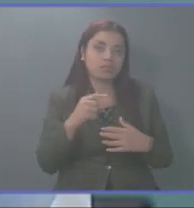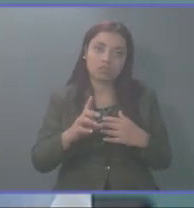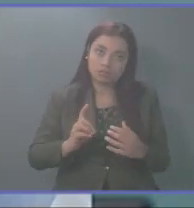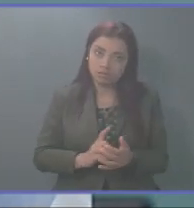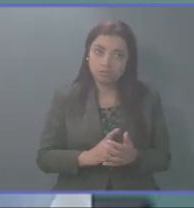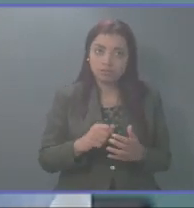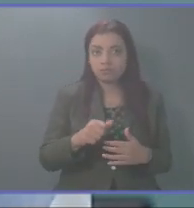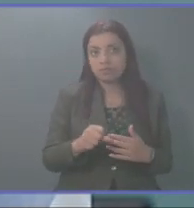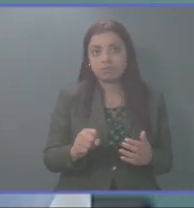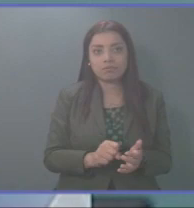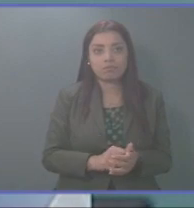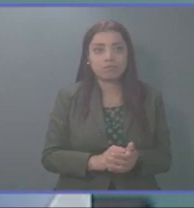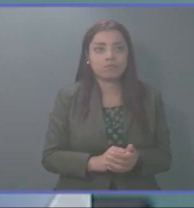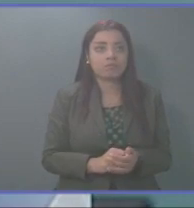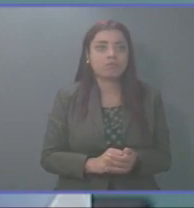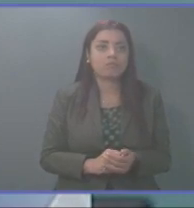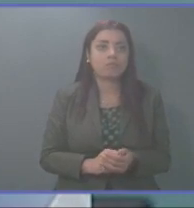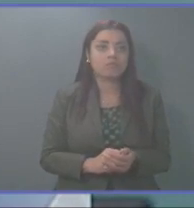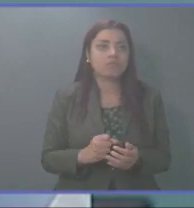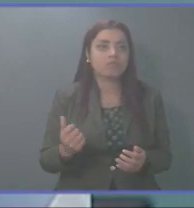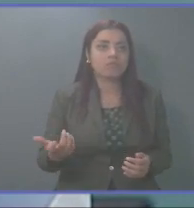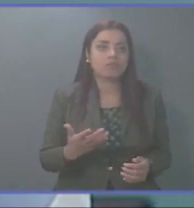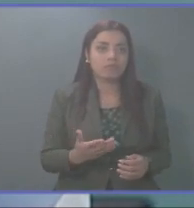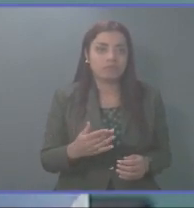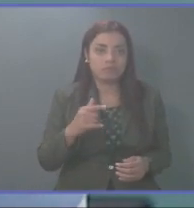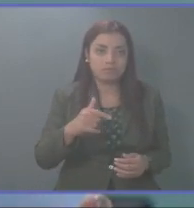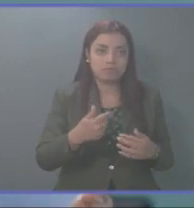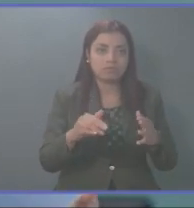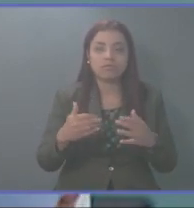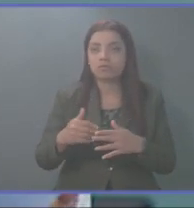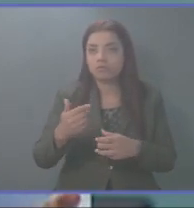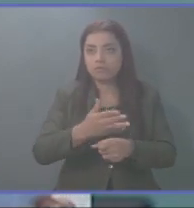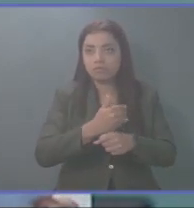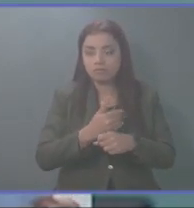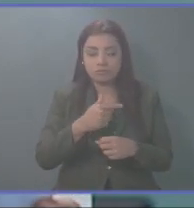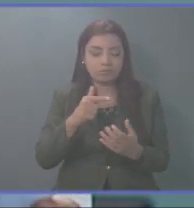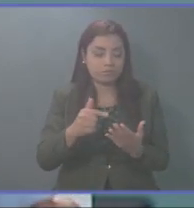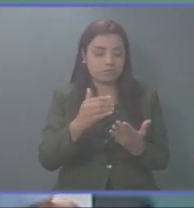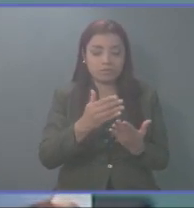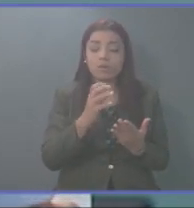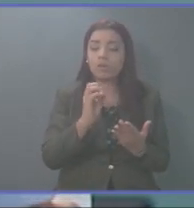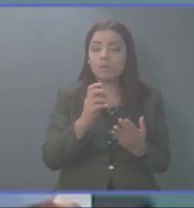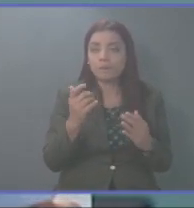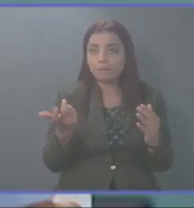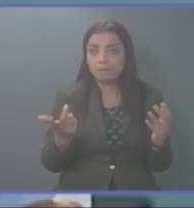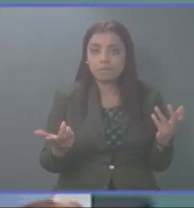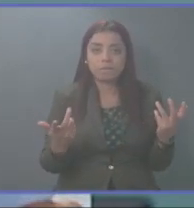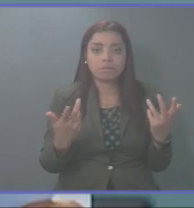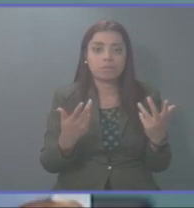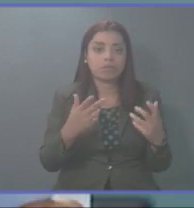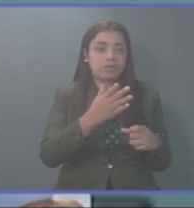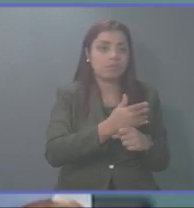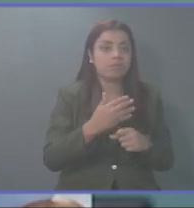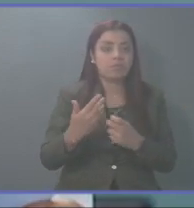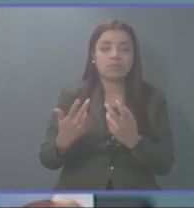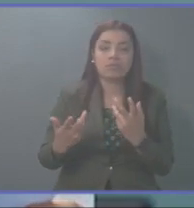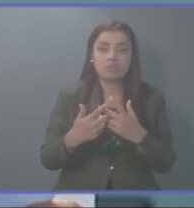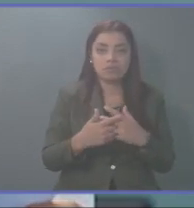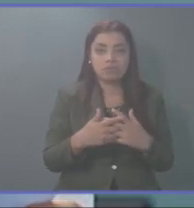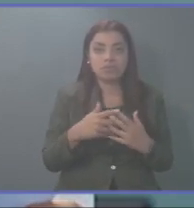Legislativa y las sucesivas para cada partido político o coaliciones contendientes y para la Junta de Vigilancia